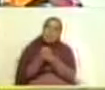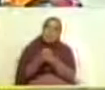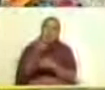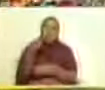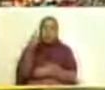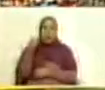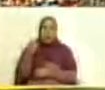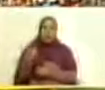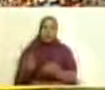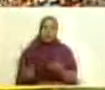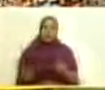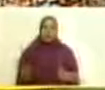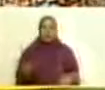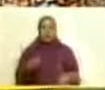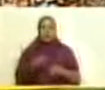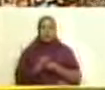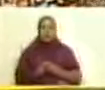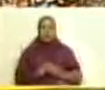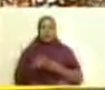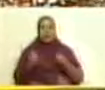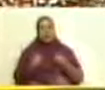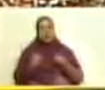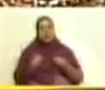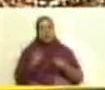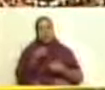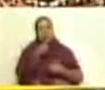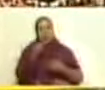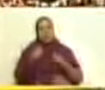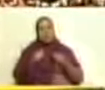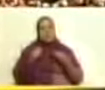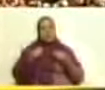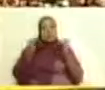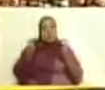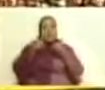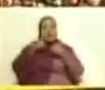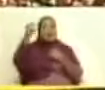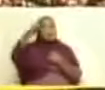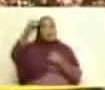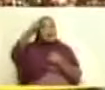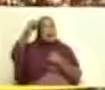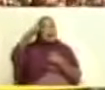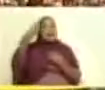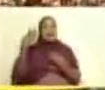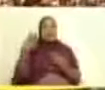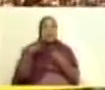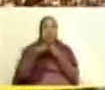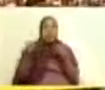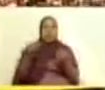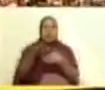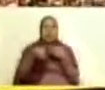Aristóbulo. ¡Que viva Aristóbulo, maestro de maestros!